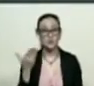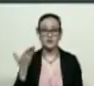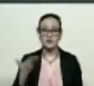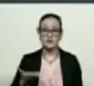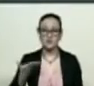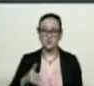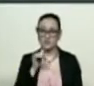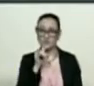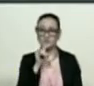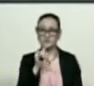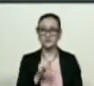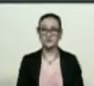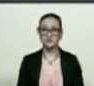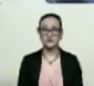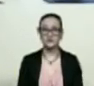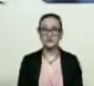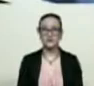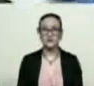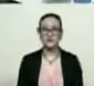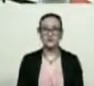información carlos escuchamos